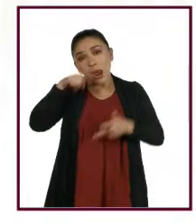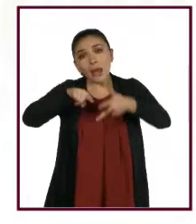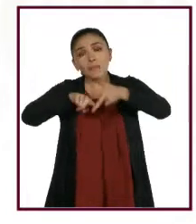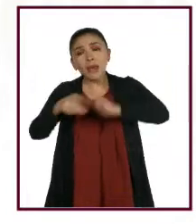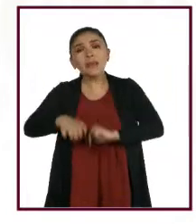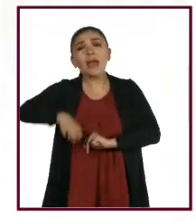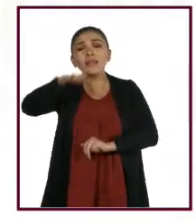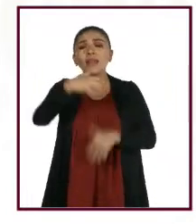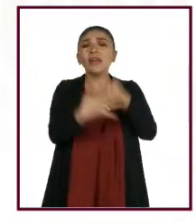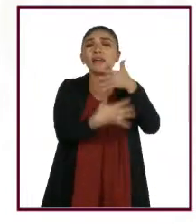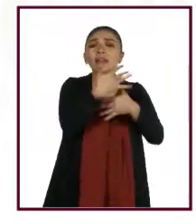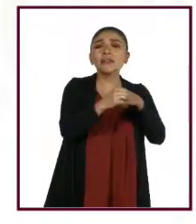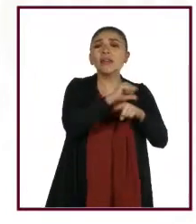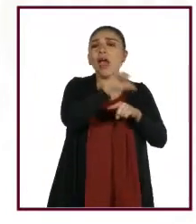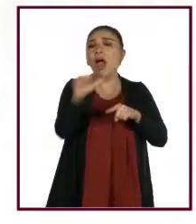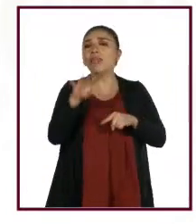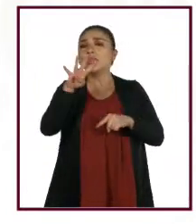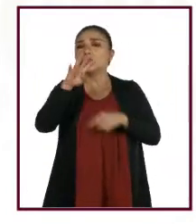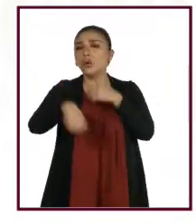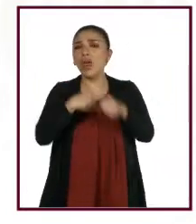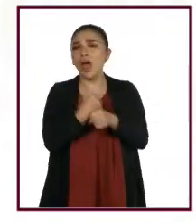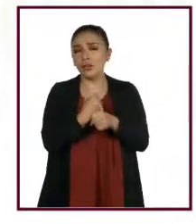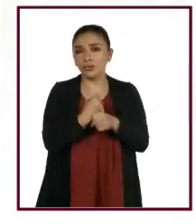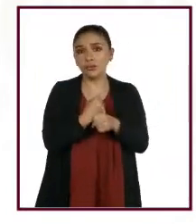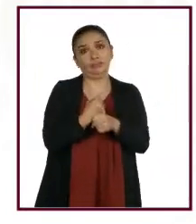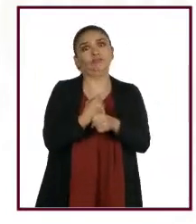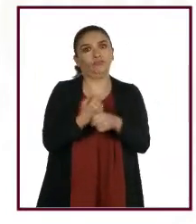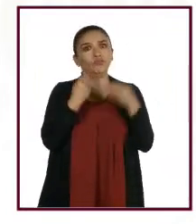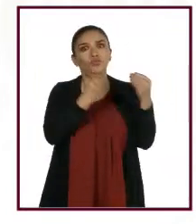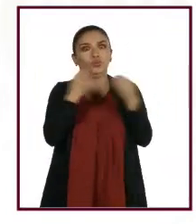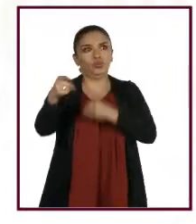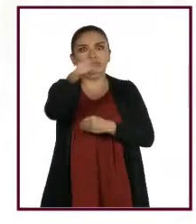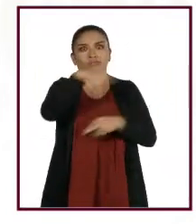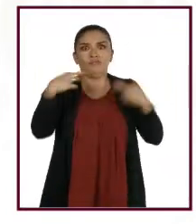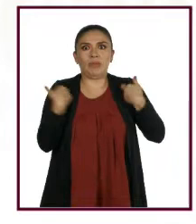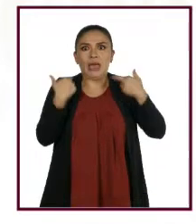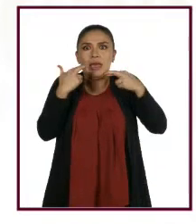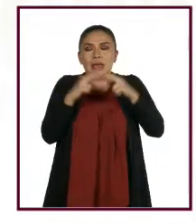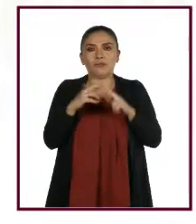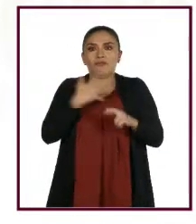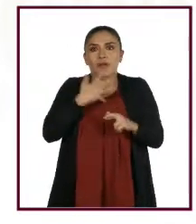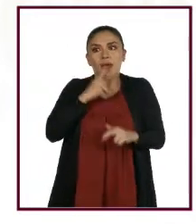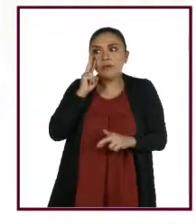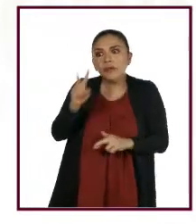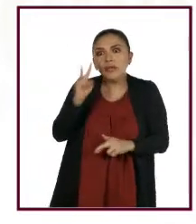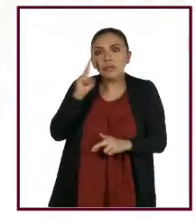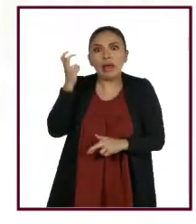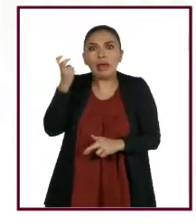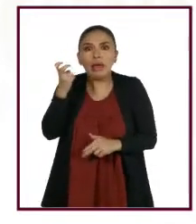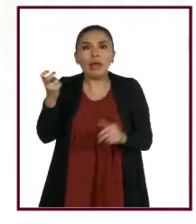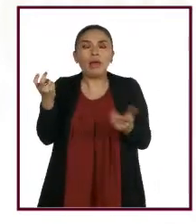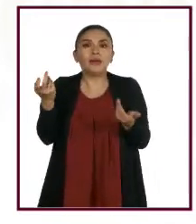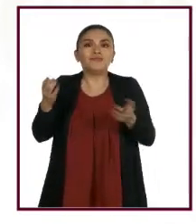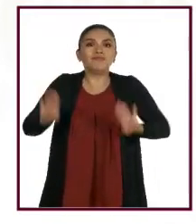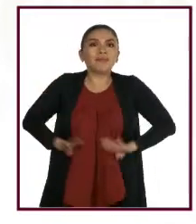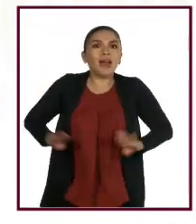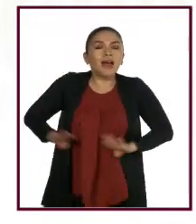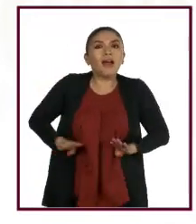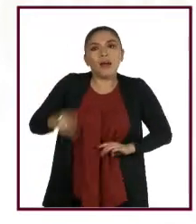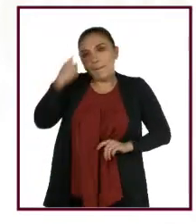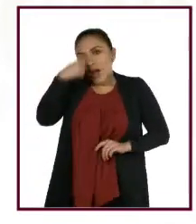de los 15 a los 19 años. Entonces, creo que muchos docentes están en contacto con este tipo con